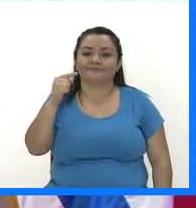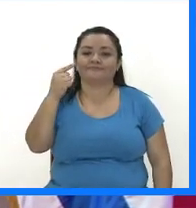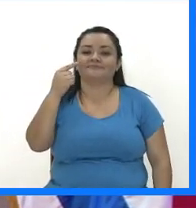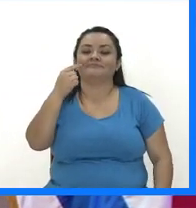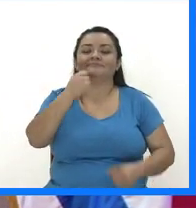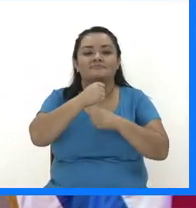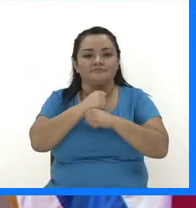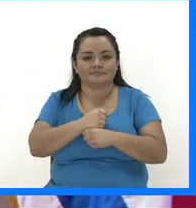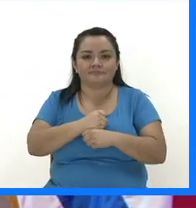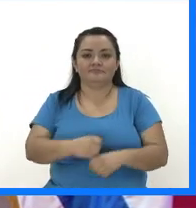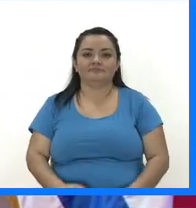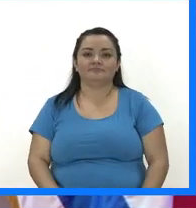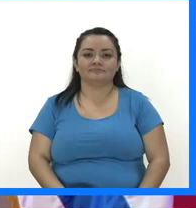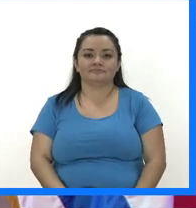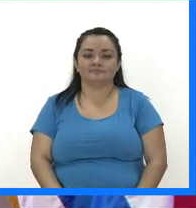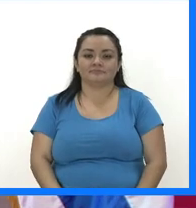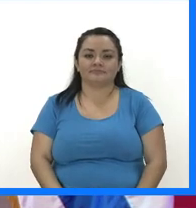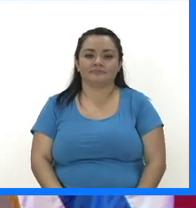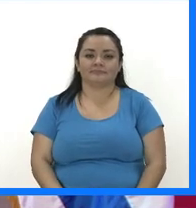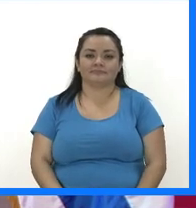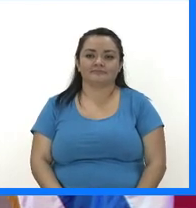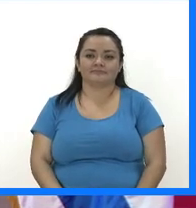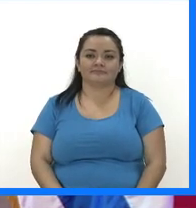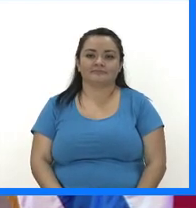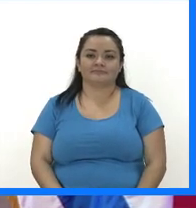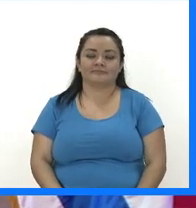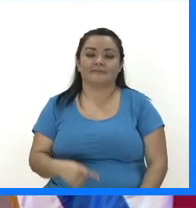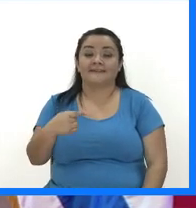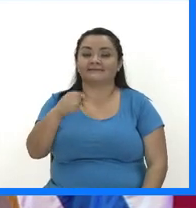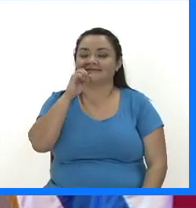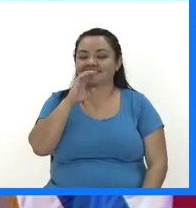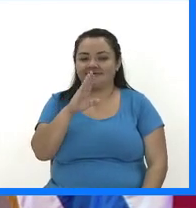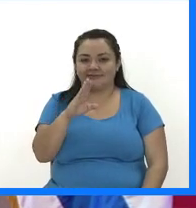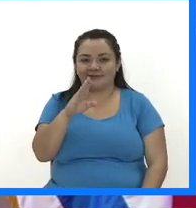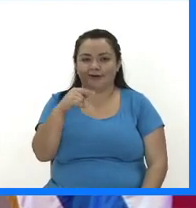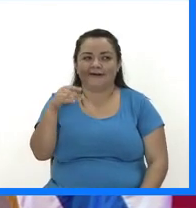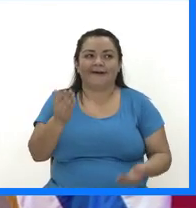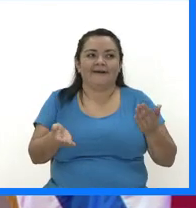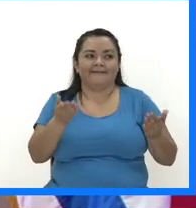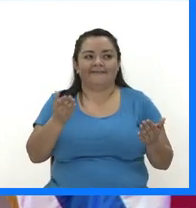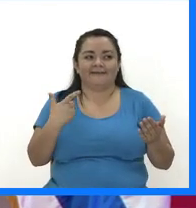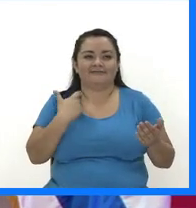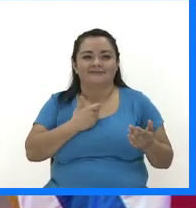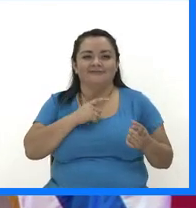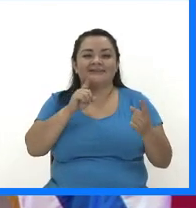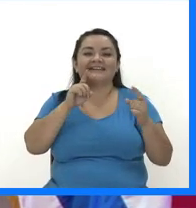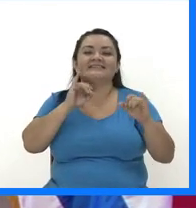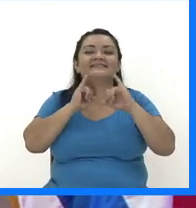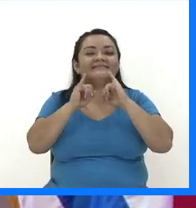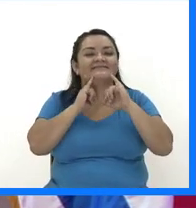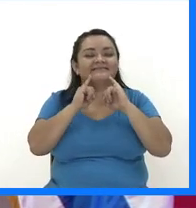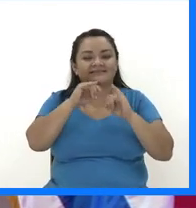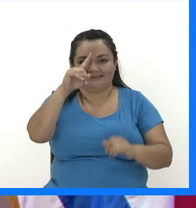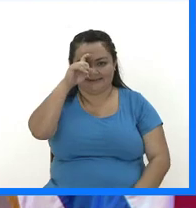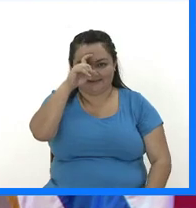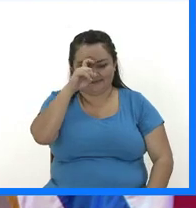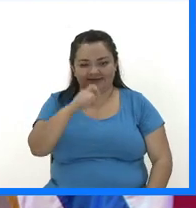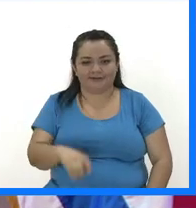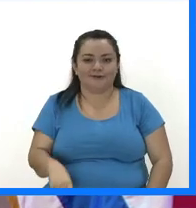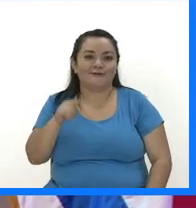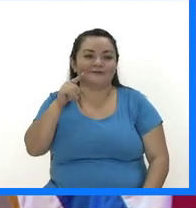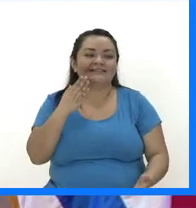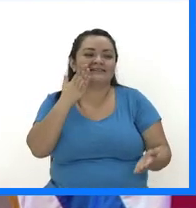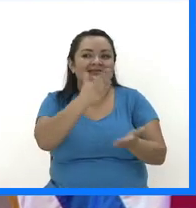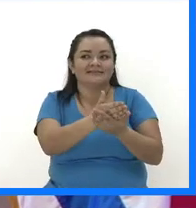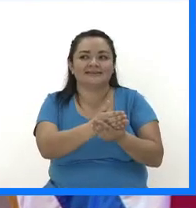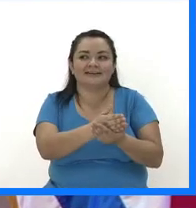segura y siempre lo he dicho y le he dicho que abuse muchas veces de las entrevistas de trabajo cuando usted